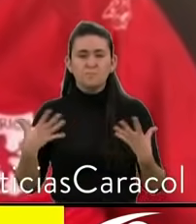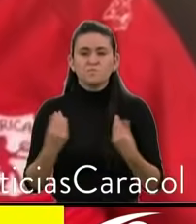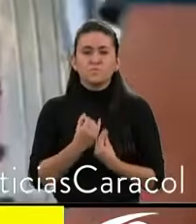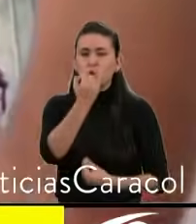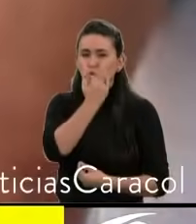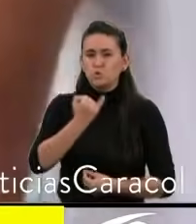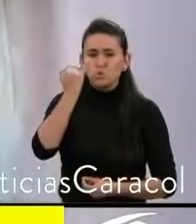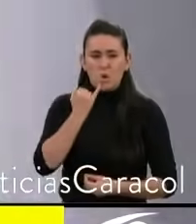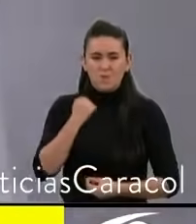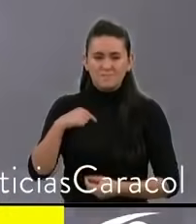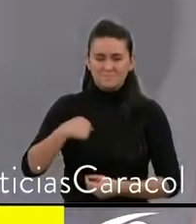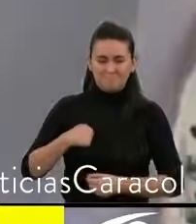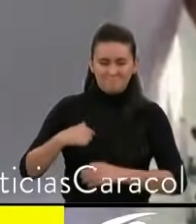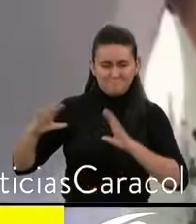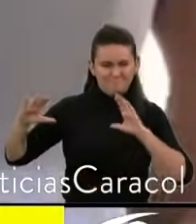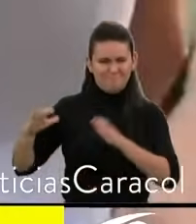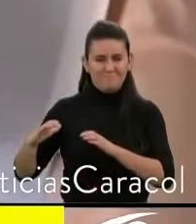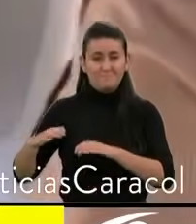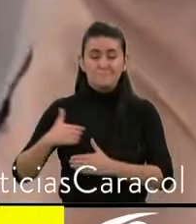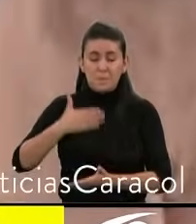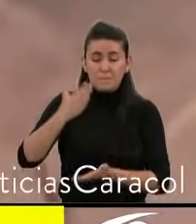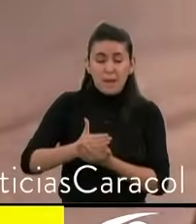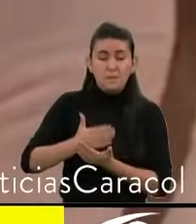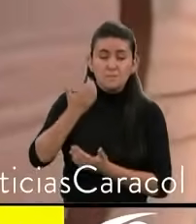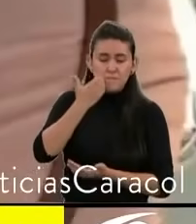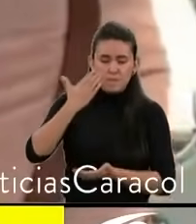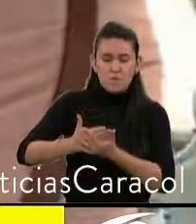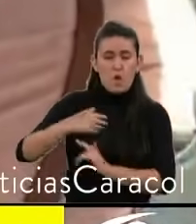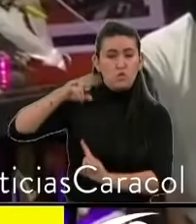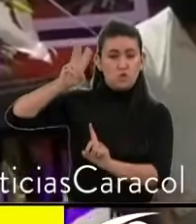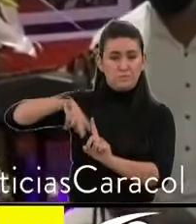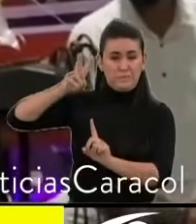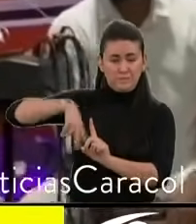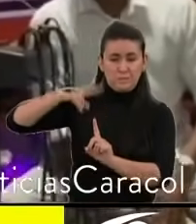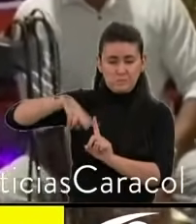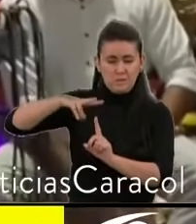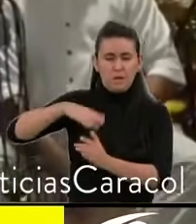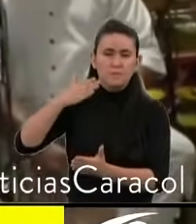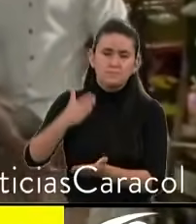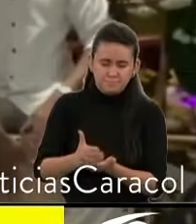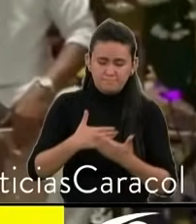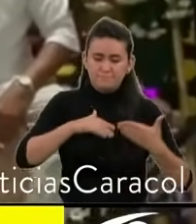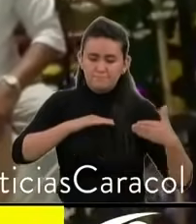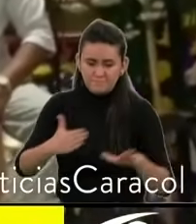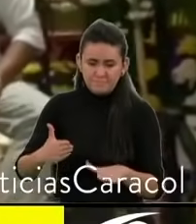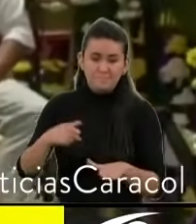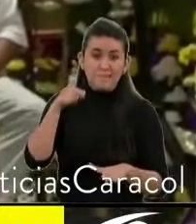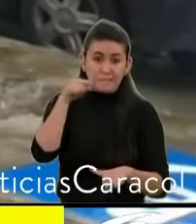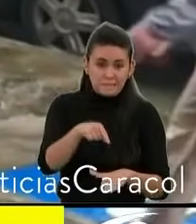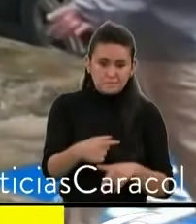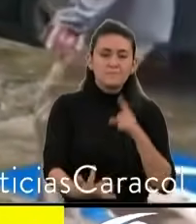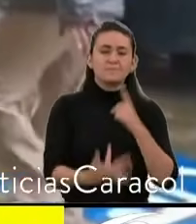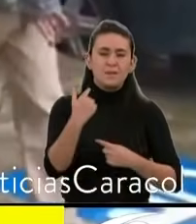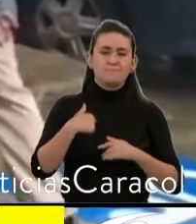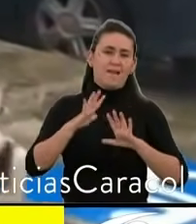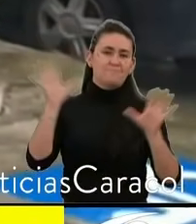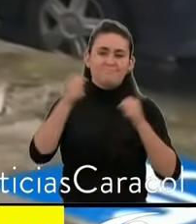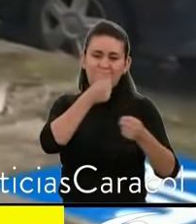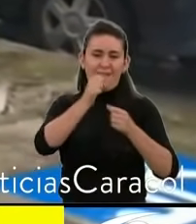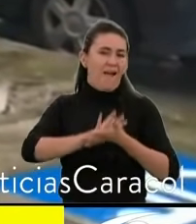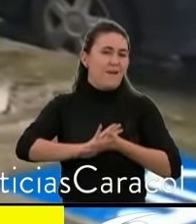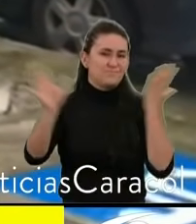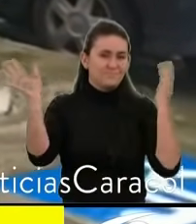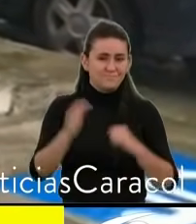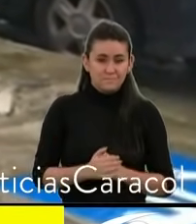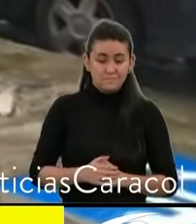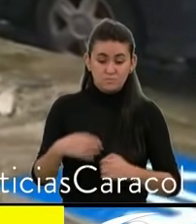papá. Pese a sus quebrantos de salud en los últimos dos meses, solamente la muerte lo detuvo en su labor periodística. El cuerpo del